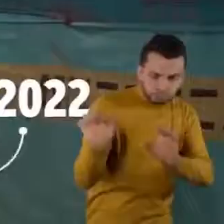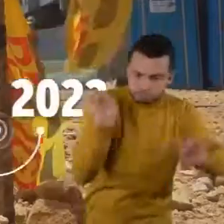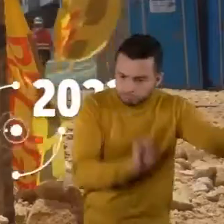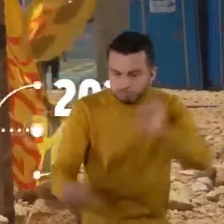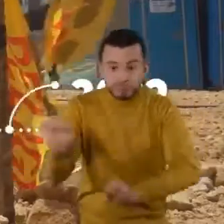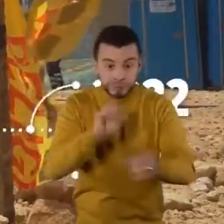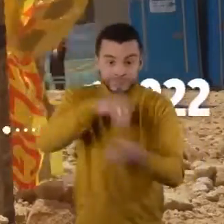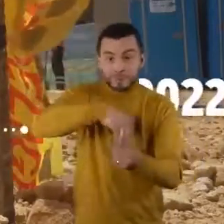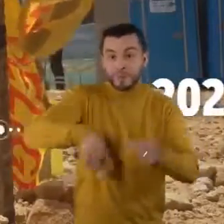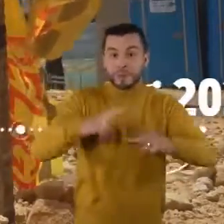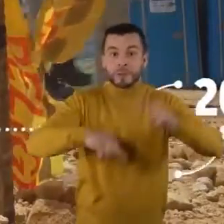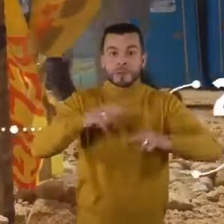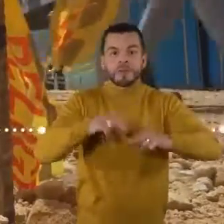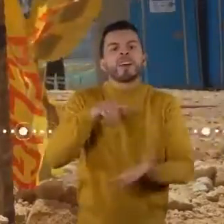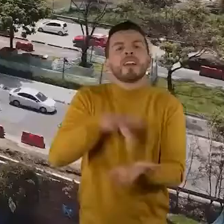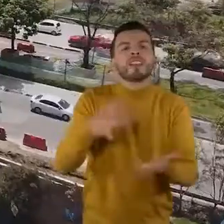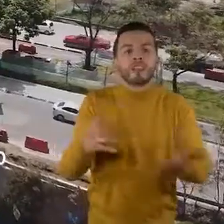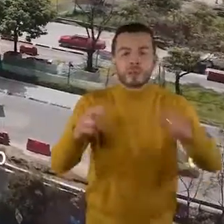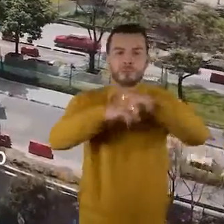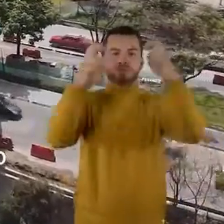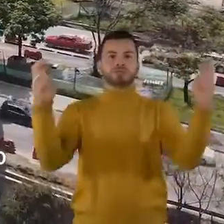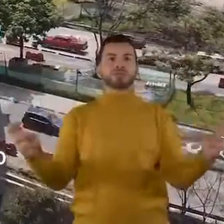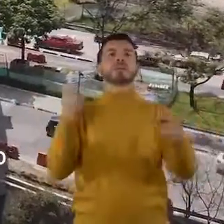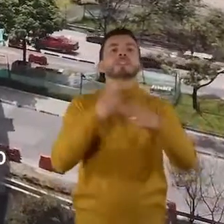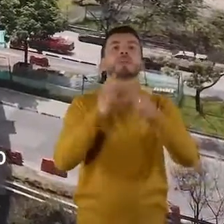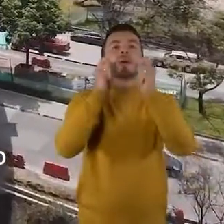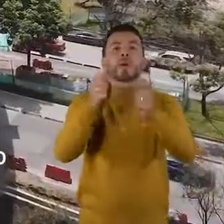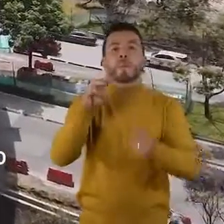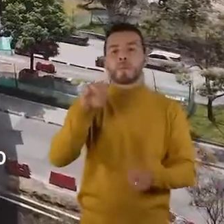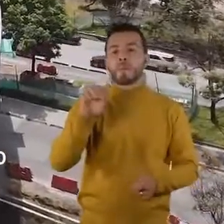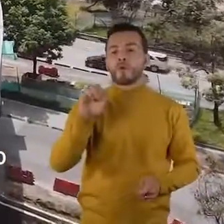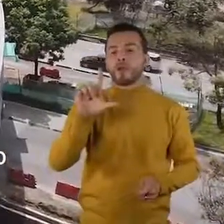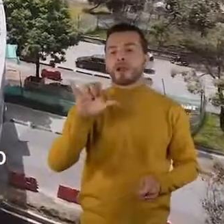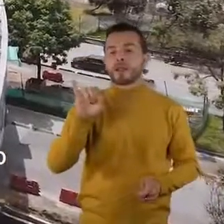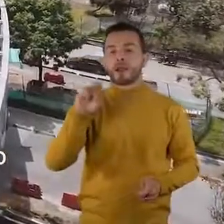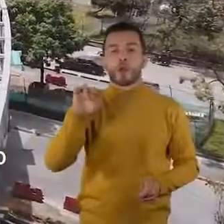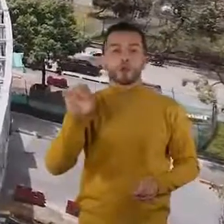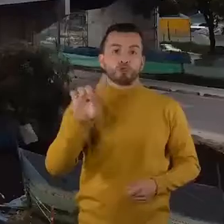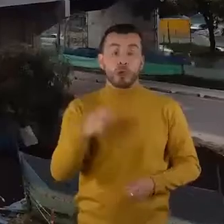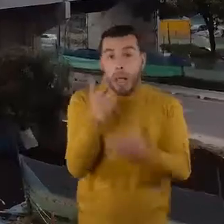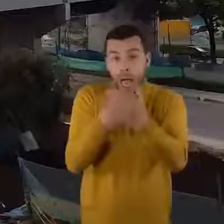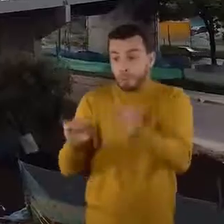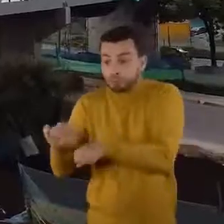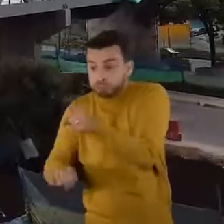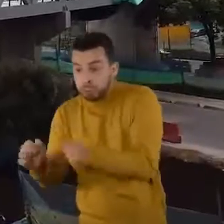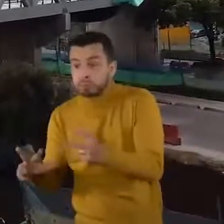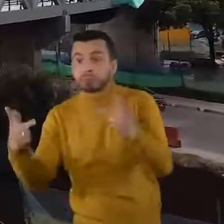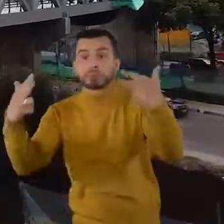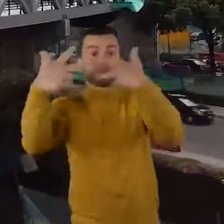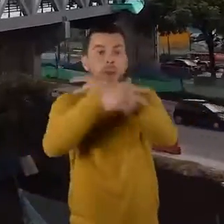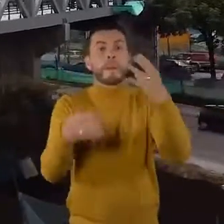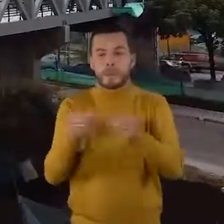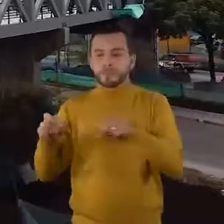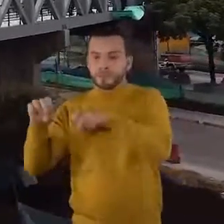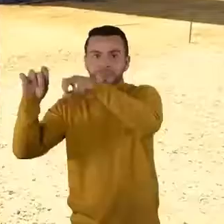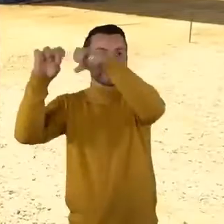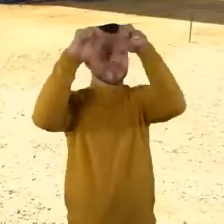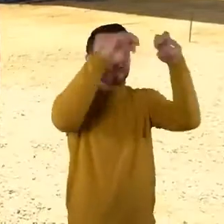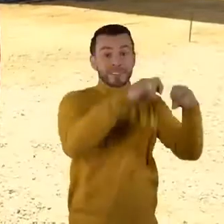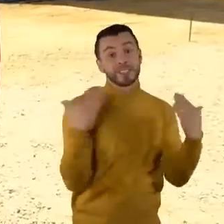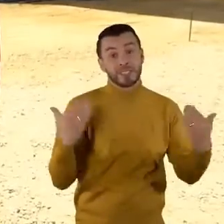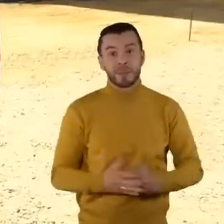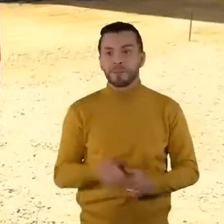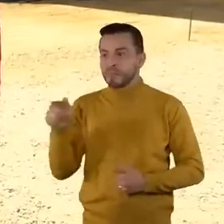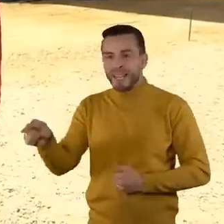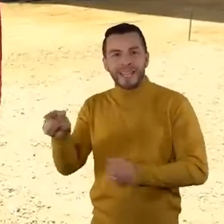uno para circulación de peatones y el otro para ciclistas de acuerdo con un estudio realizado por la secretaria de movilidad